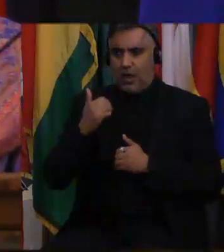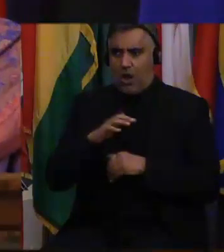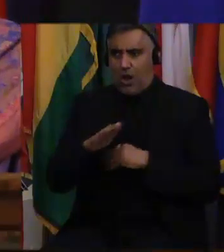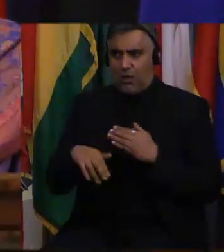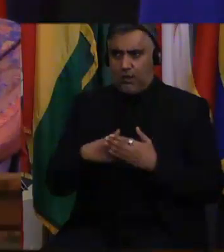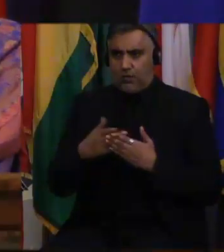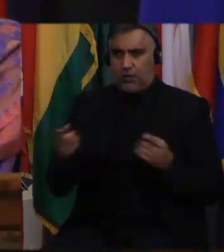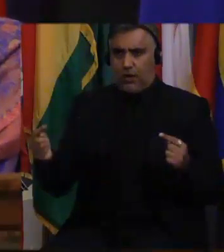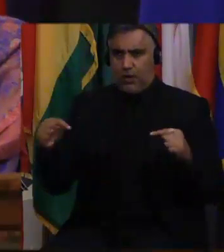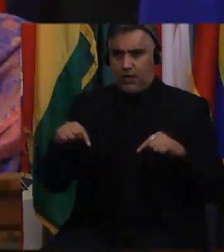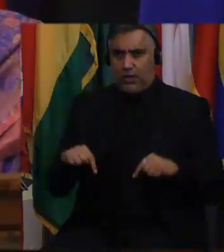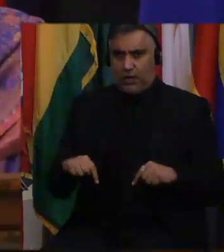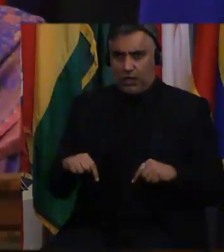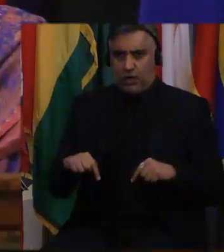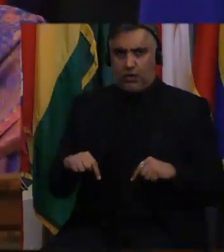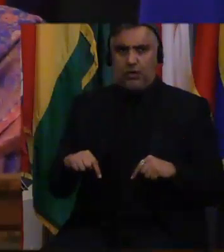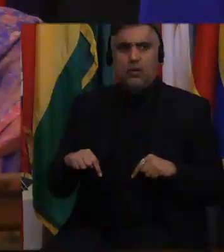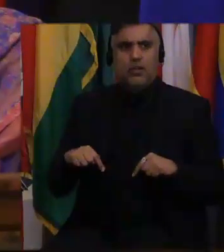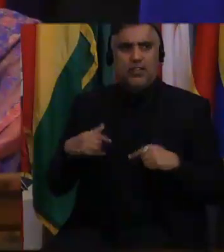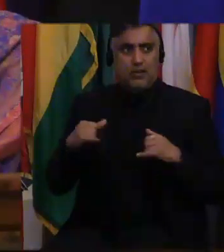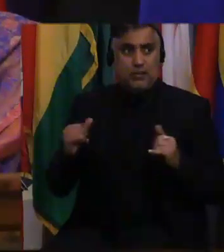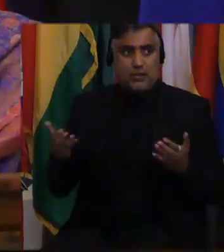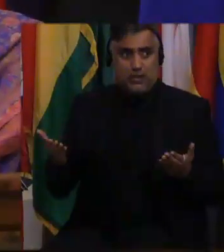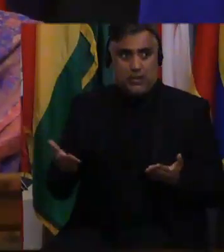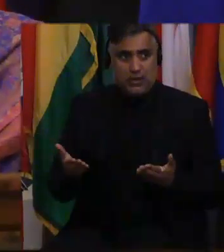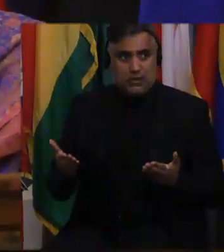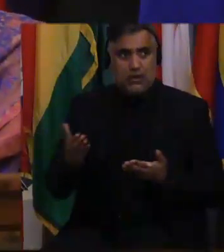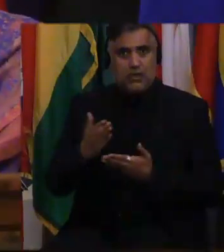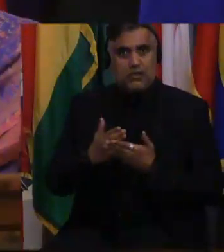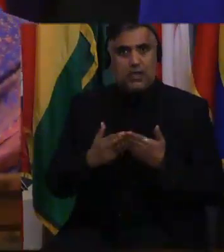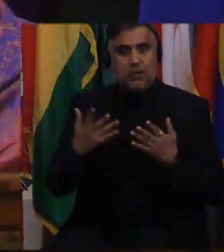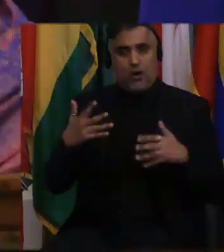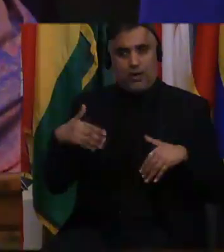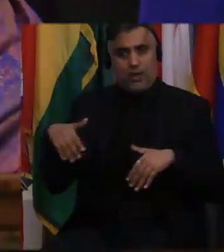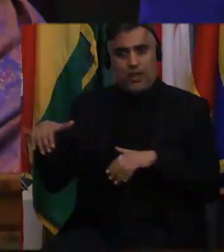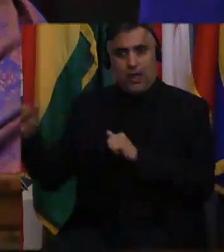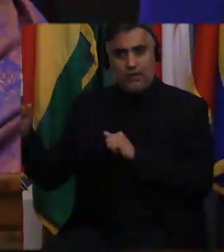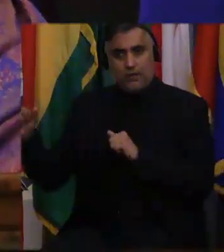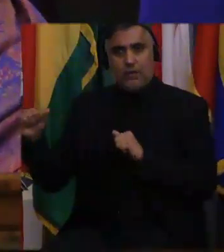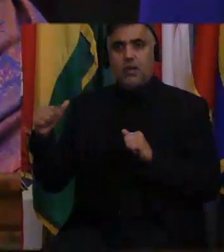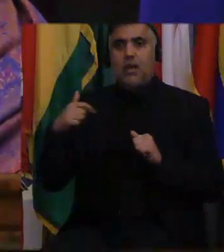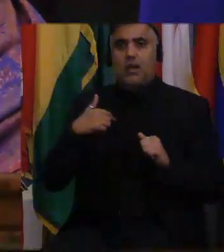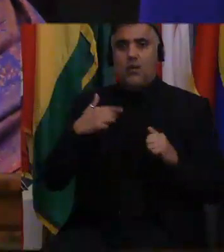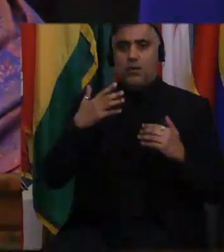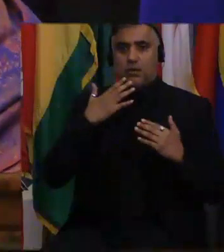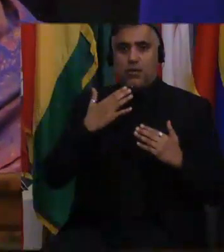aquí todavía. Algunos ya se han tenido que ir. Y quiero